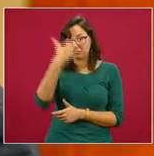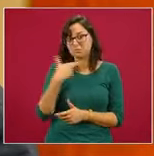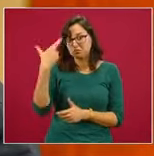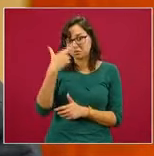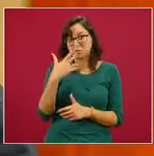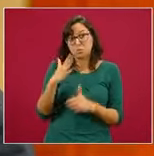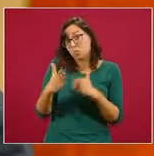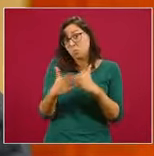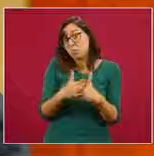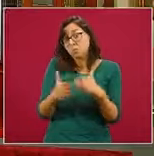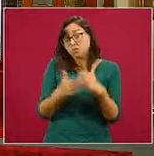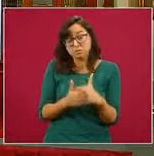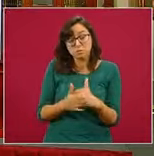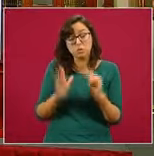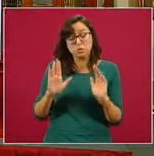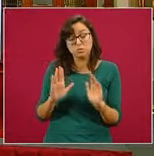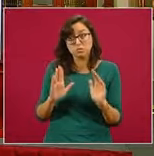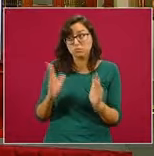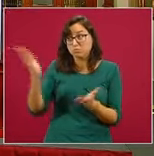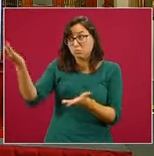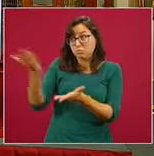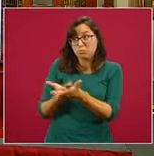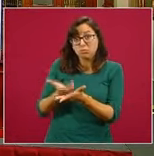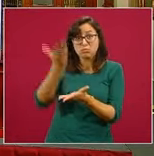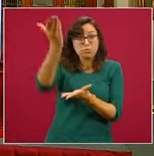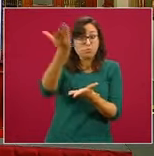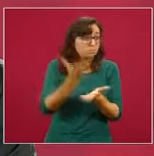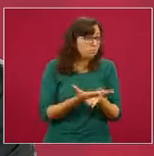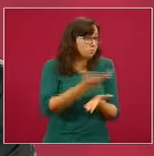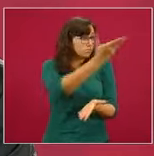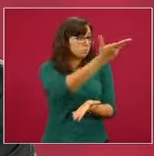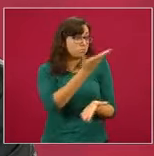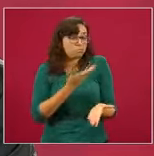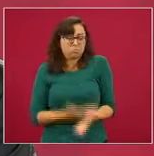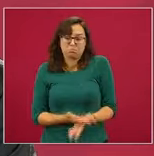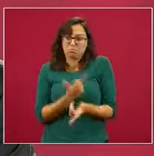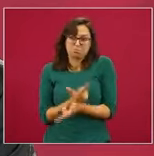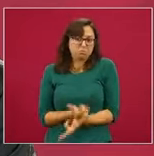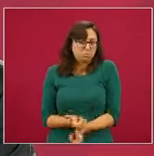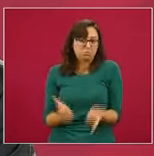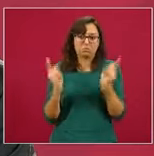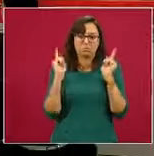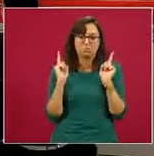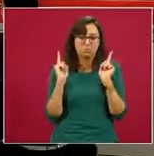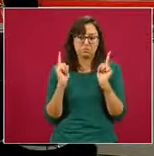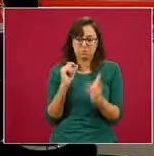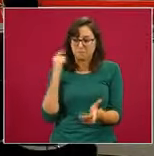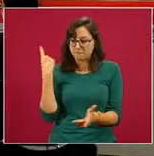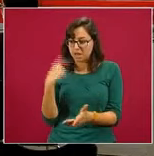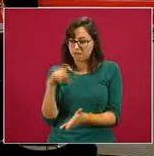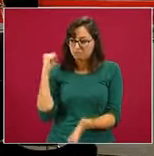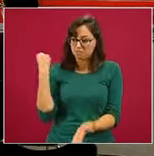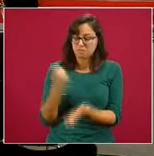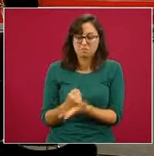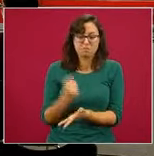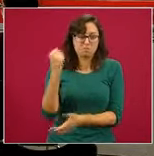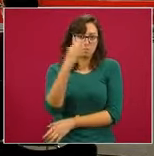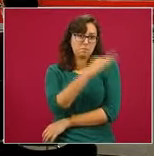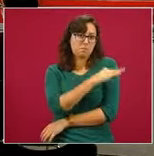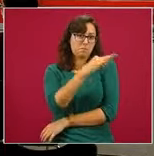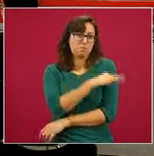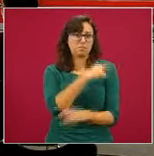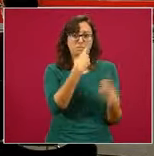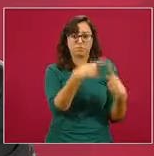expediente que presente el proveedor, candidato o titular de la patente de las